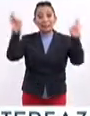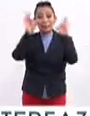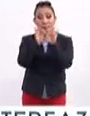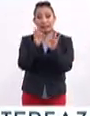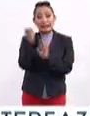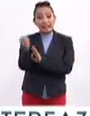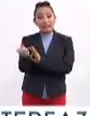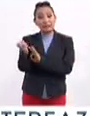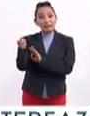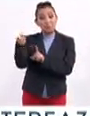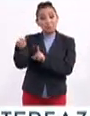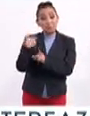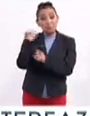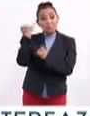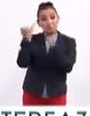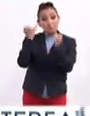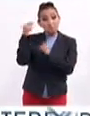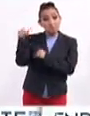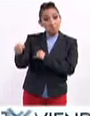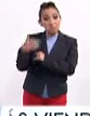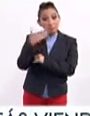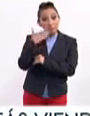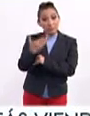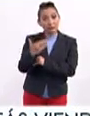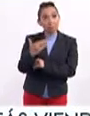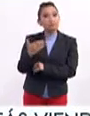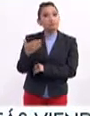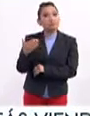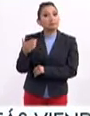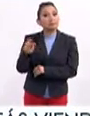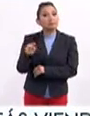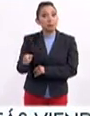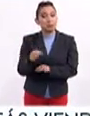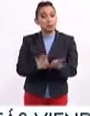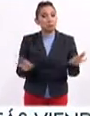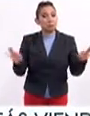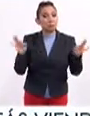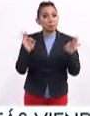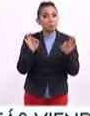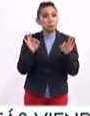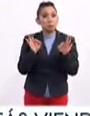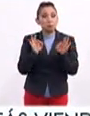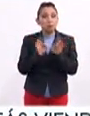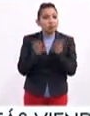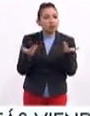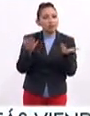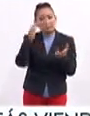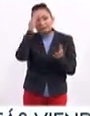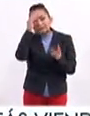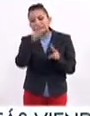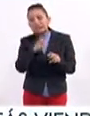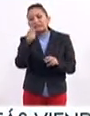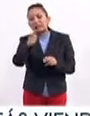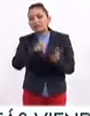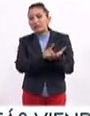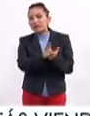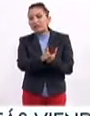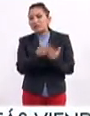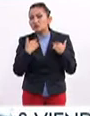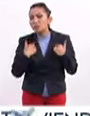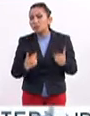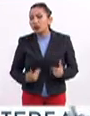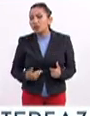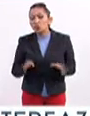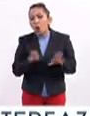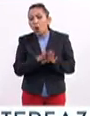Importantísima este tipo de estrategias, Ana Cristina, una pues muy importante reflexión sobre los derechos